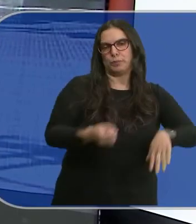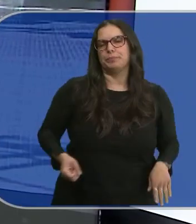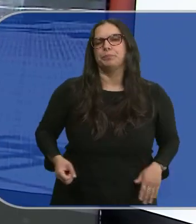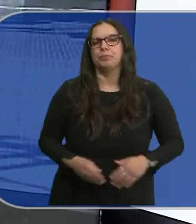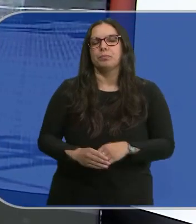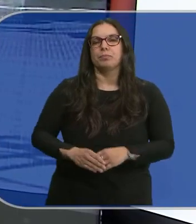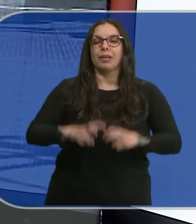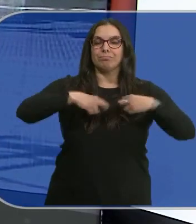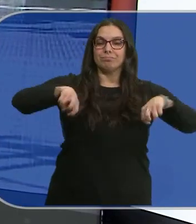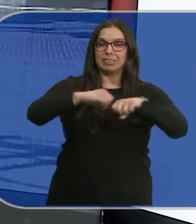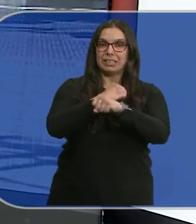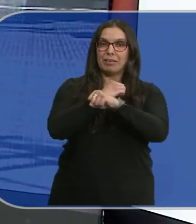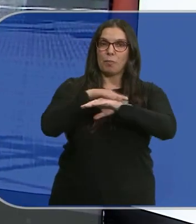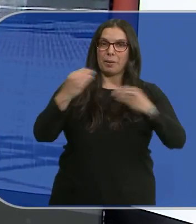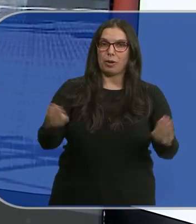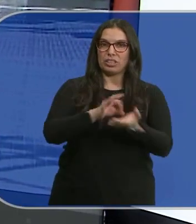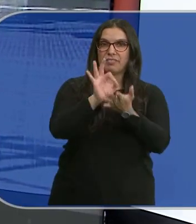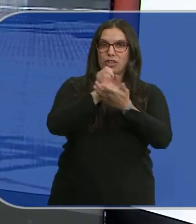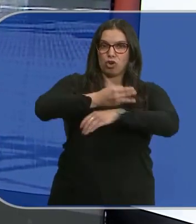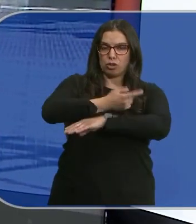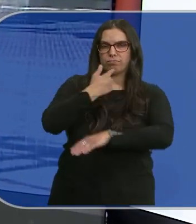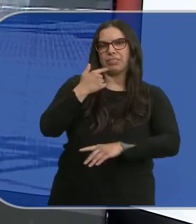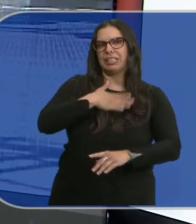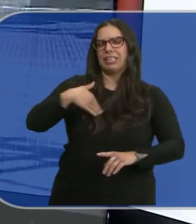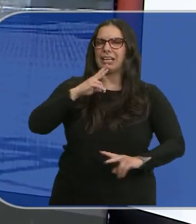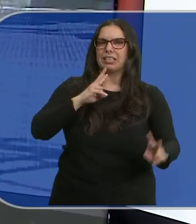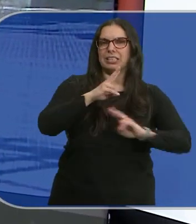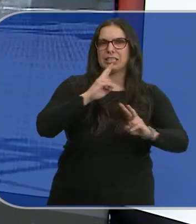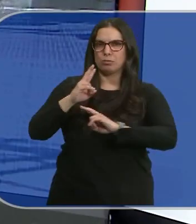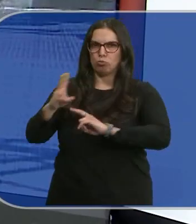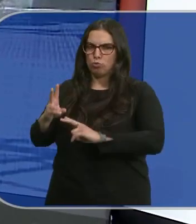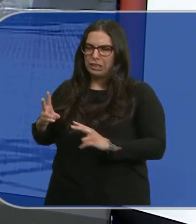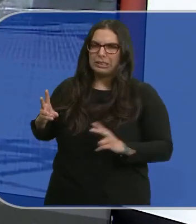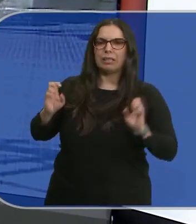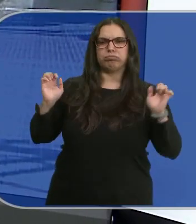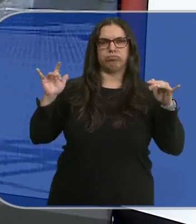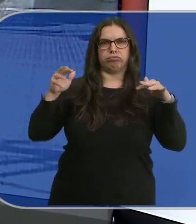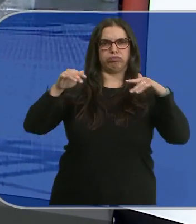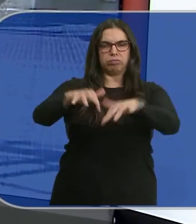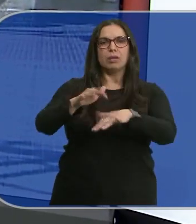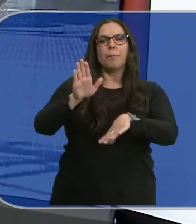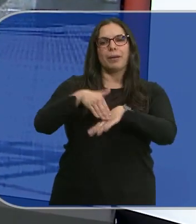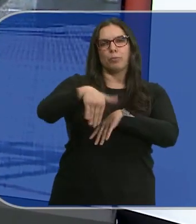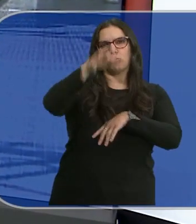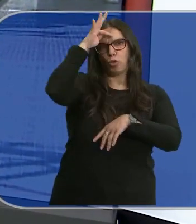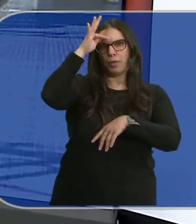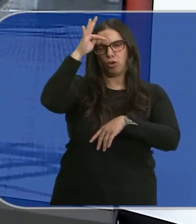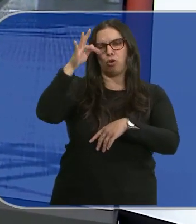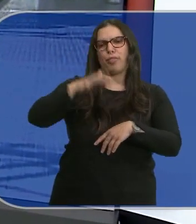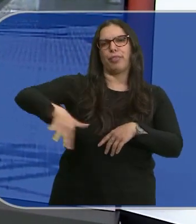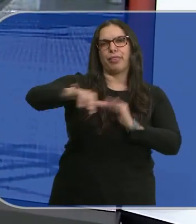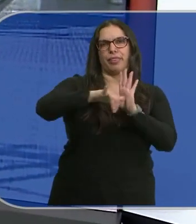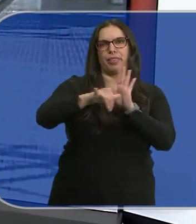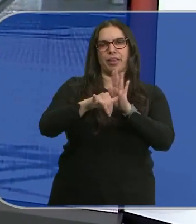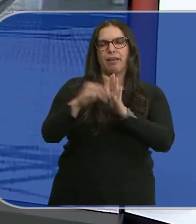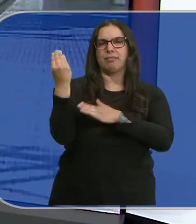de Trabajo para la Mejora de Servicios Ferroviarios confía en lograr una respuesta masiva a la concentración convocada para este domingo en las inmediaciones de la